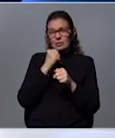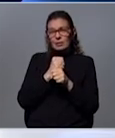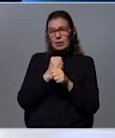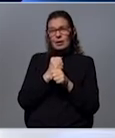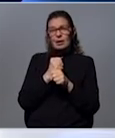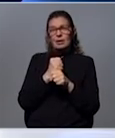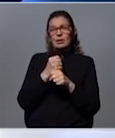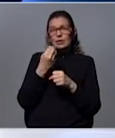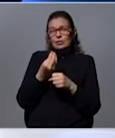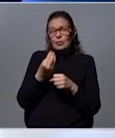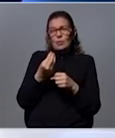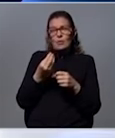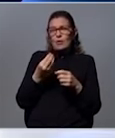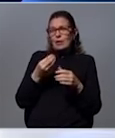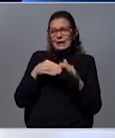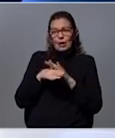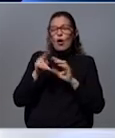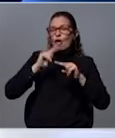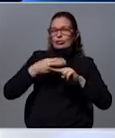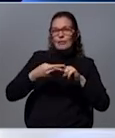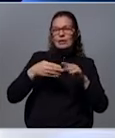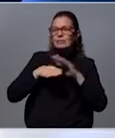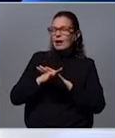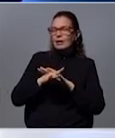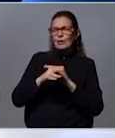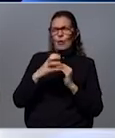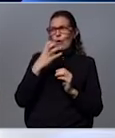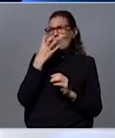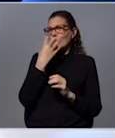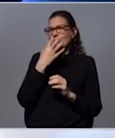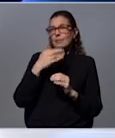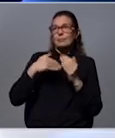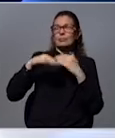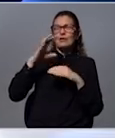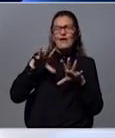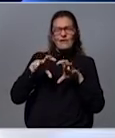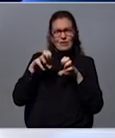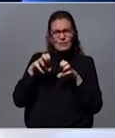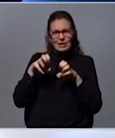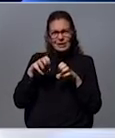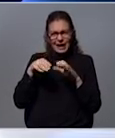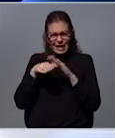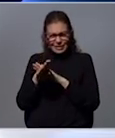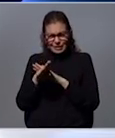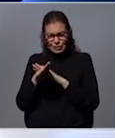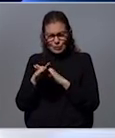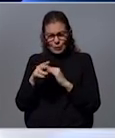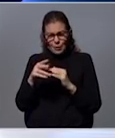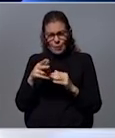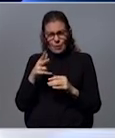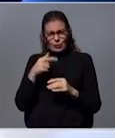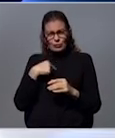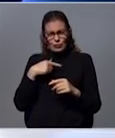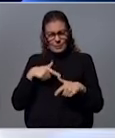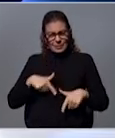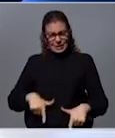ring con un índice de reincidencia impresionante no se así donde viven en condiciones infrahumanas yo fui